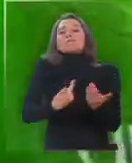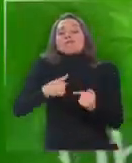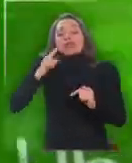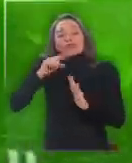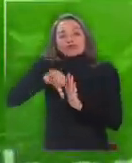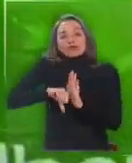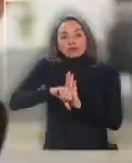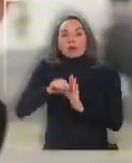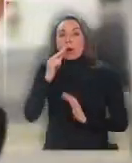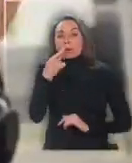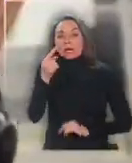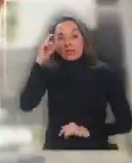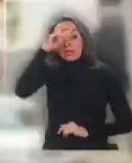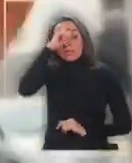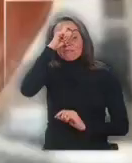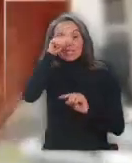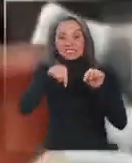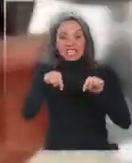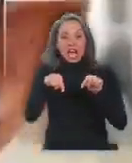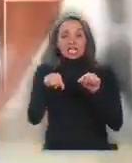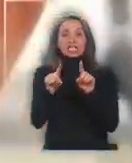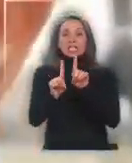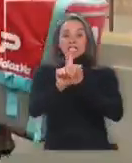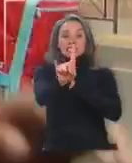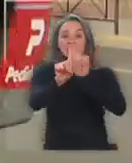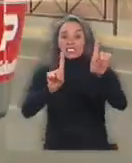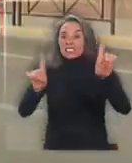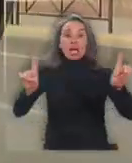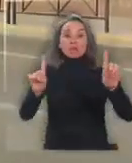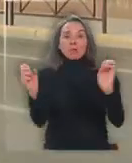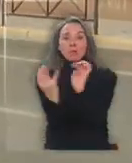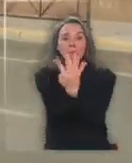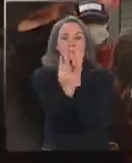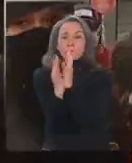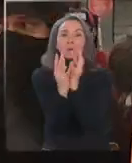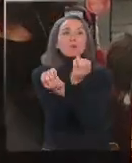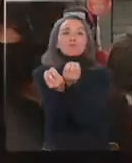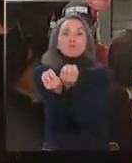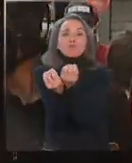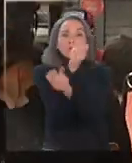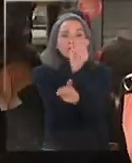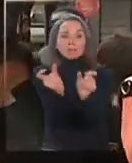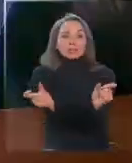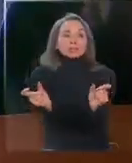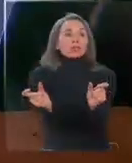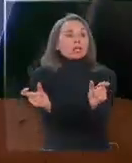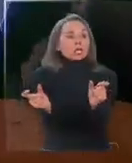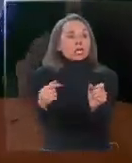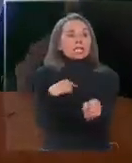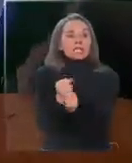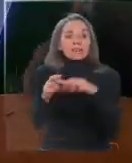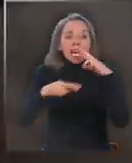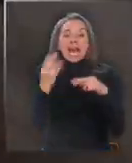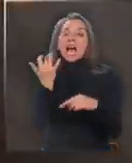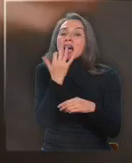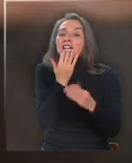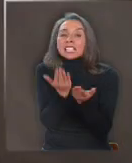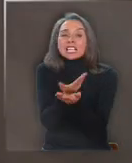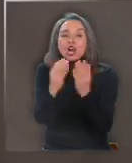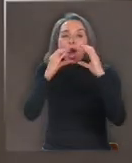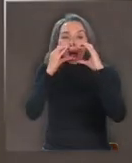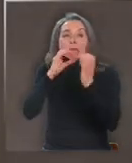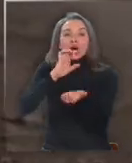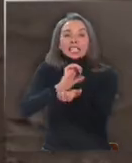Un poco complicado mantener distancia social aquí. Sí, sí. Se acumula mucho la gente. Tengo 2 horas esperando, imagínate. Son ricas, con queso,